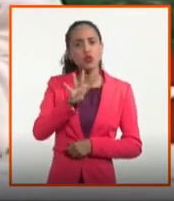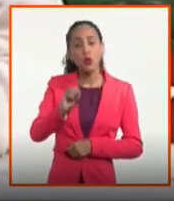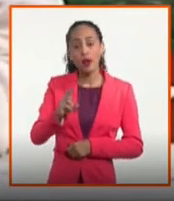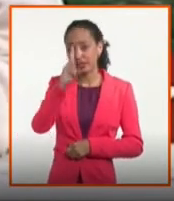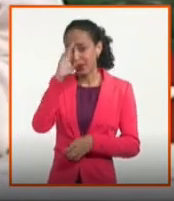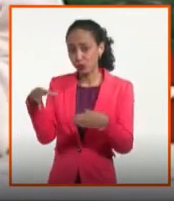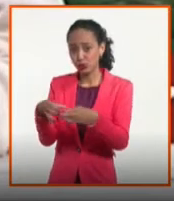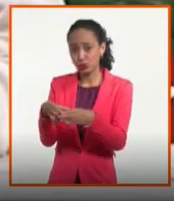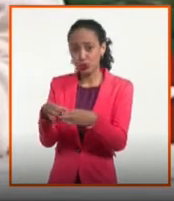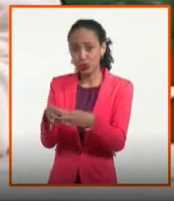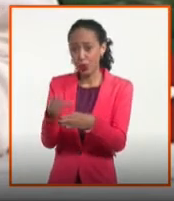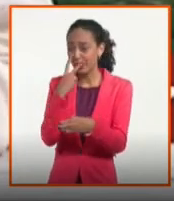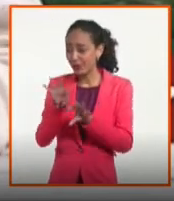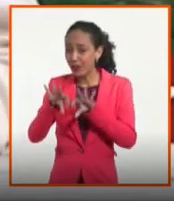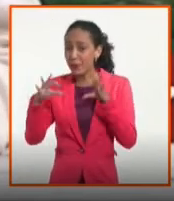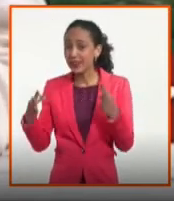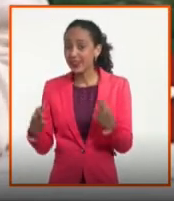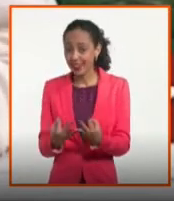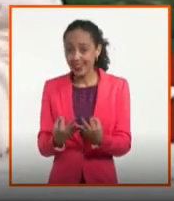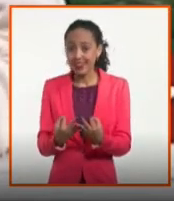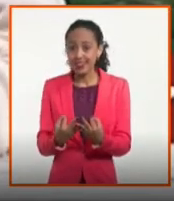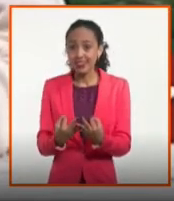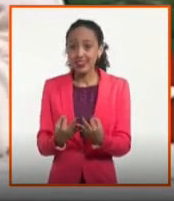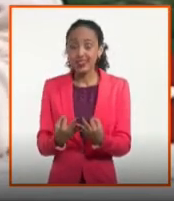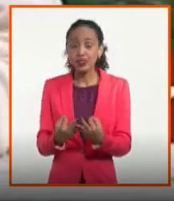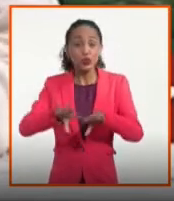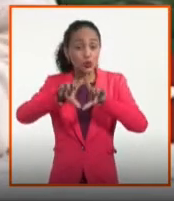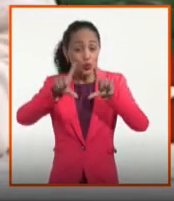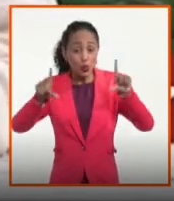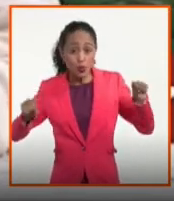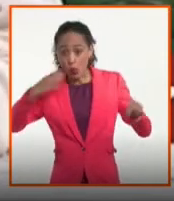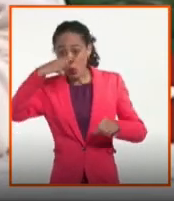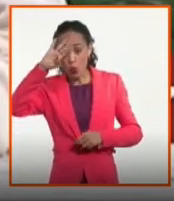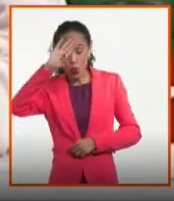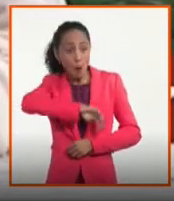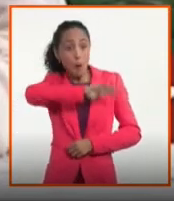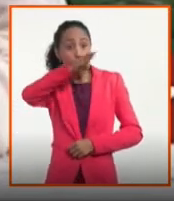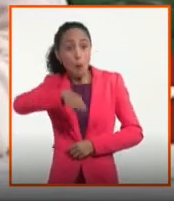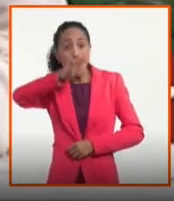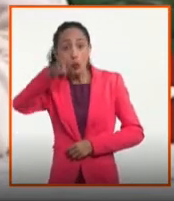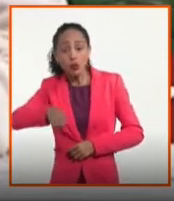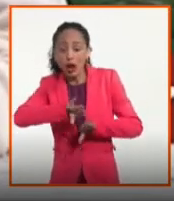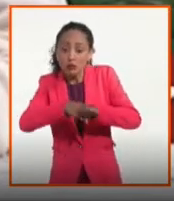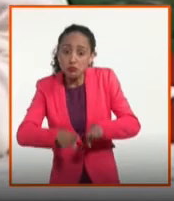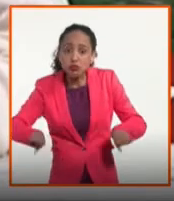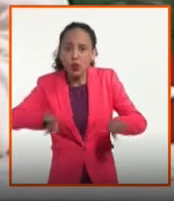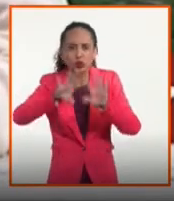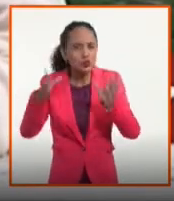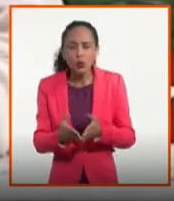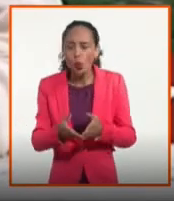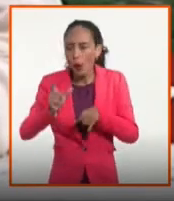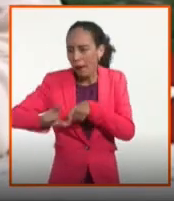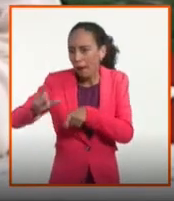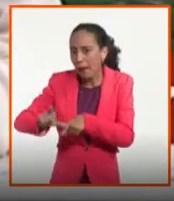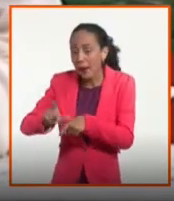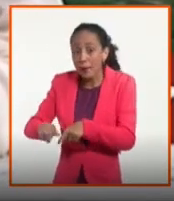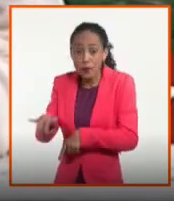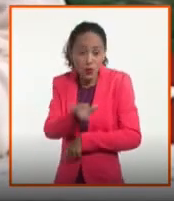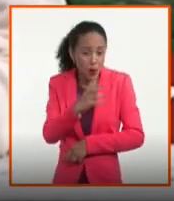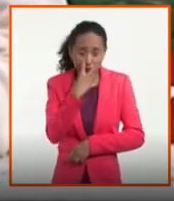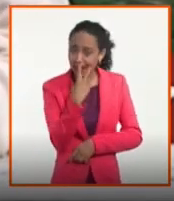familia desde hasta en la montaña en todos los lugares en los rurales que atienden a todo el mundo y por igual y sin